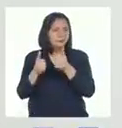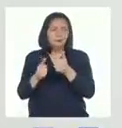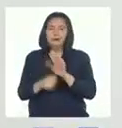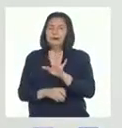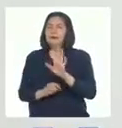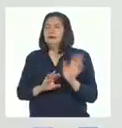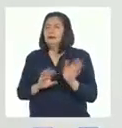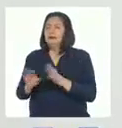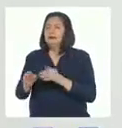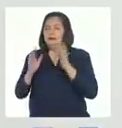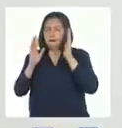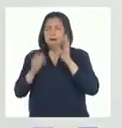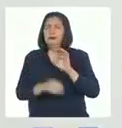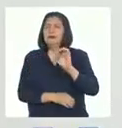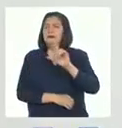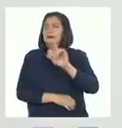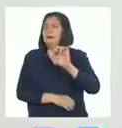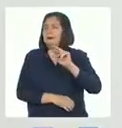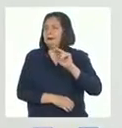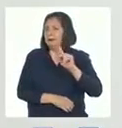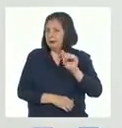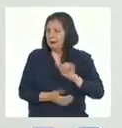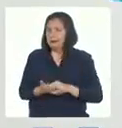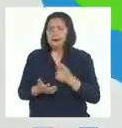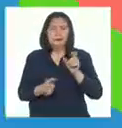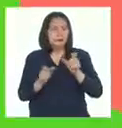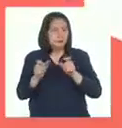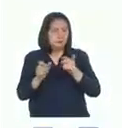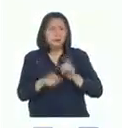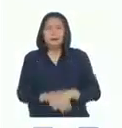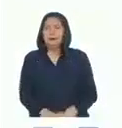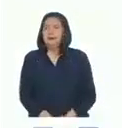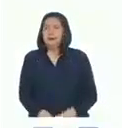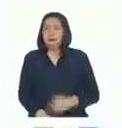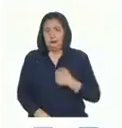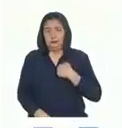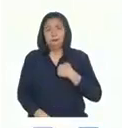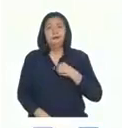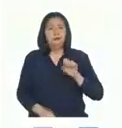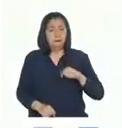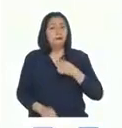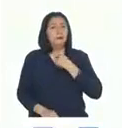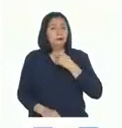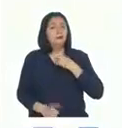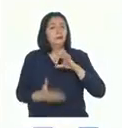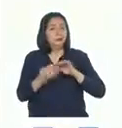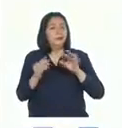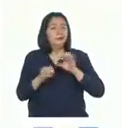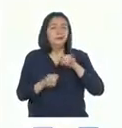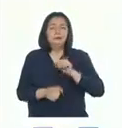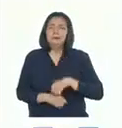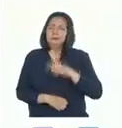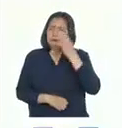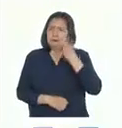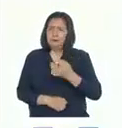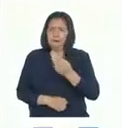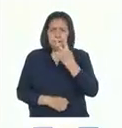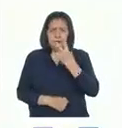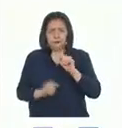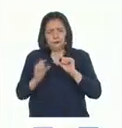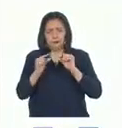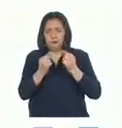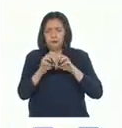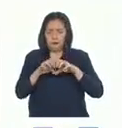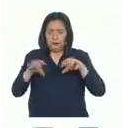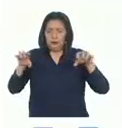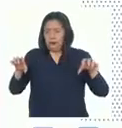Sara. Vamos a escuchar qué nos dijo Lenka también sobre los personajes. A mí también me gustó el cuento. Creo que hay dos